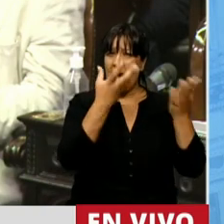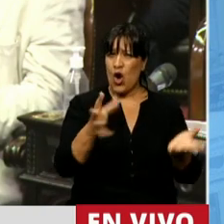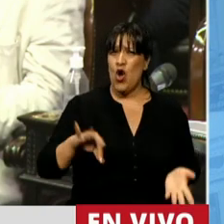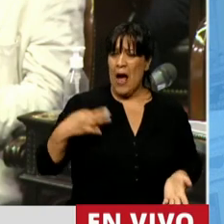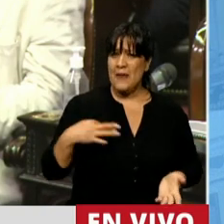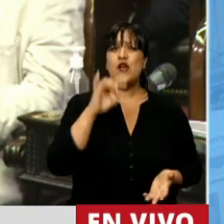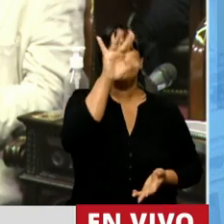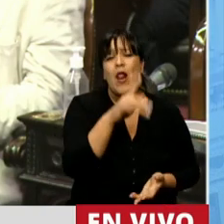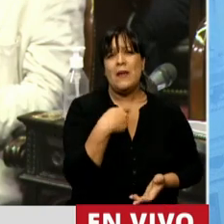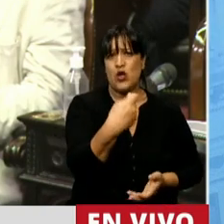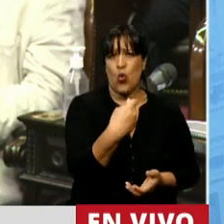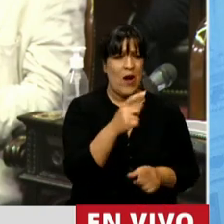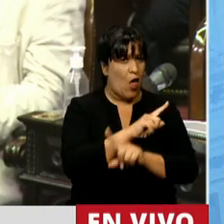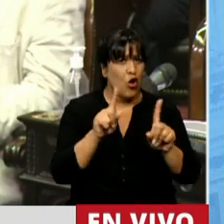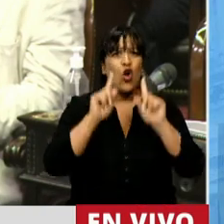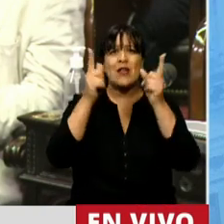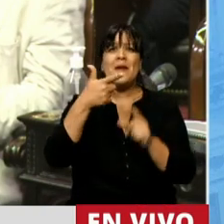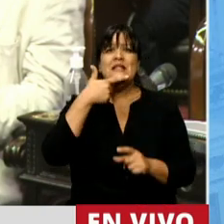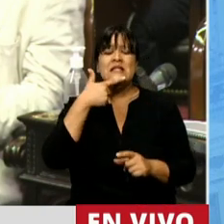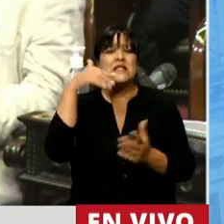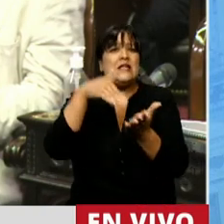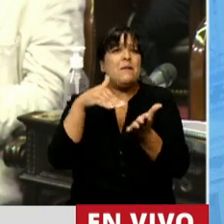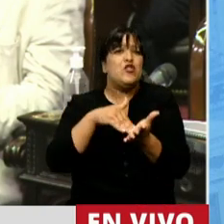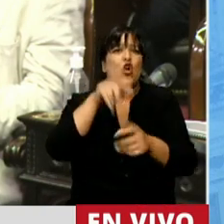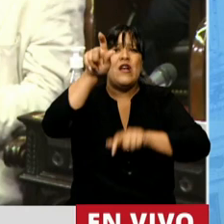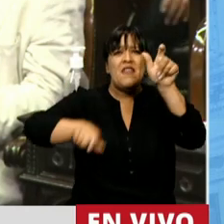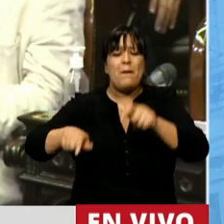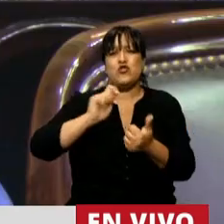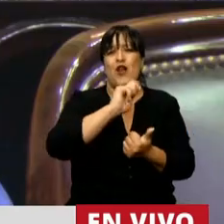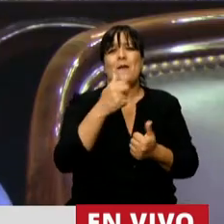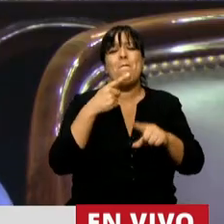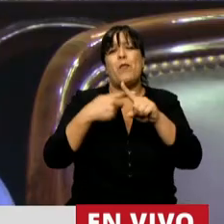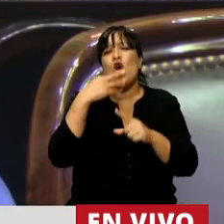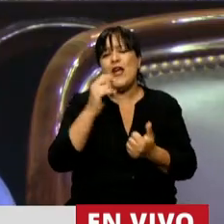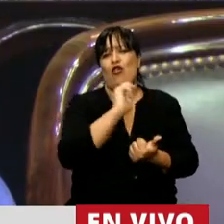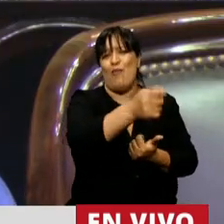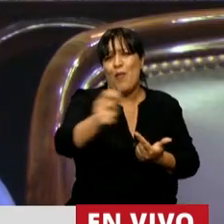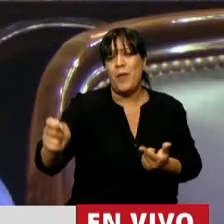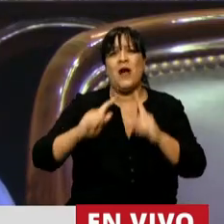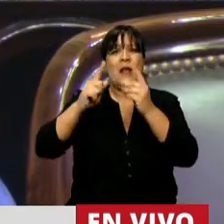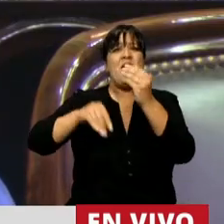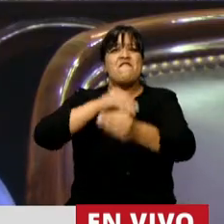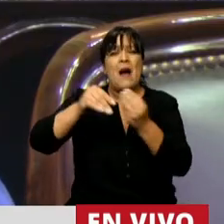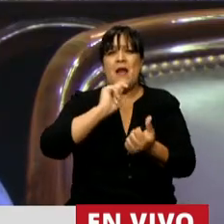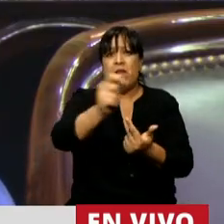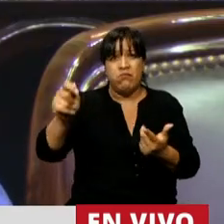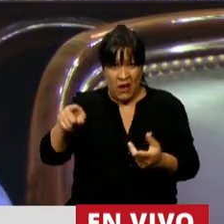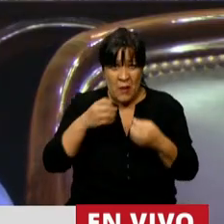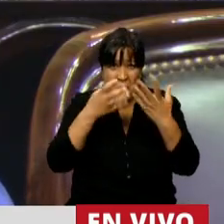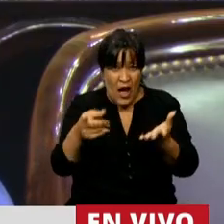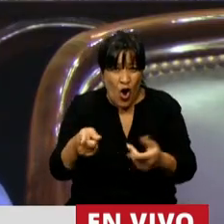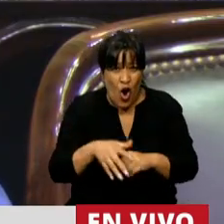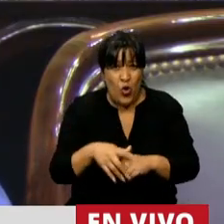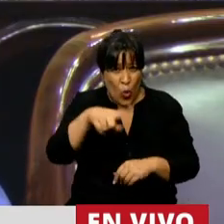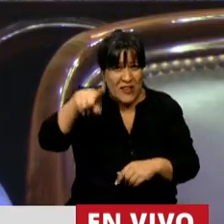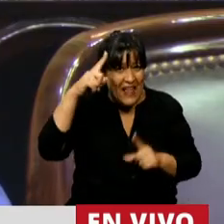solamente a los jubilados, a los 17 millones de beneficiarios de la UH, de las asignaciones familiares? ¿Ustedes honestamente creen